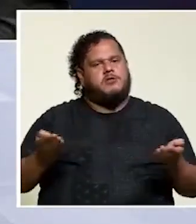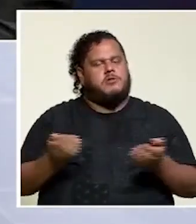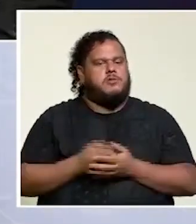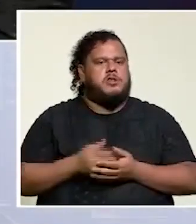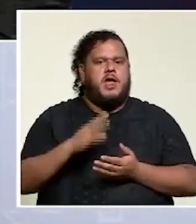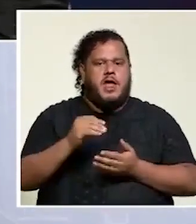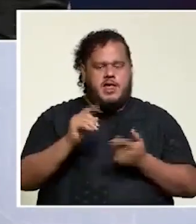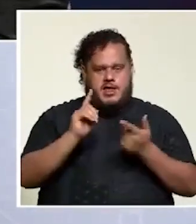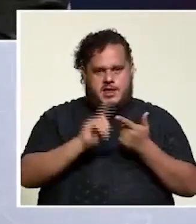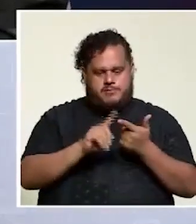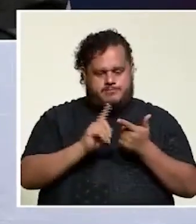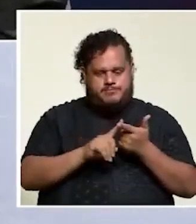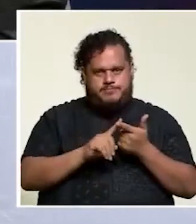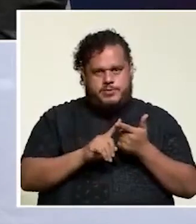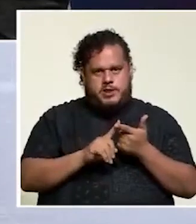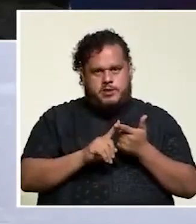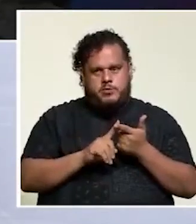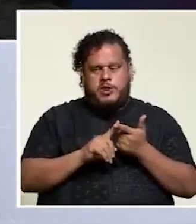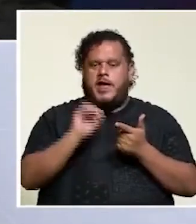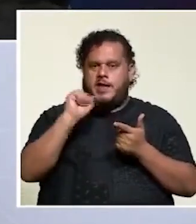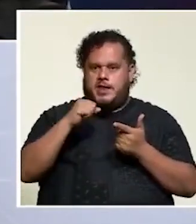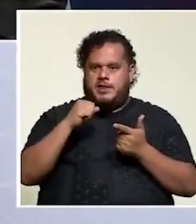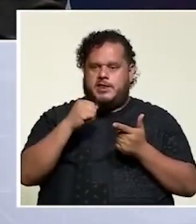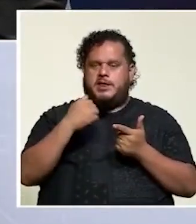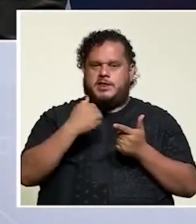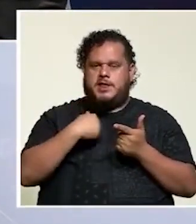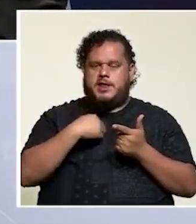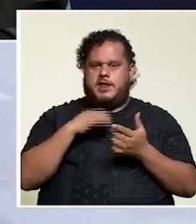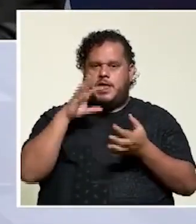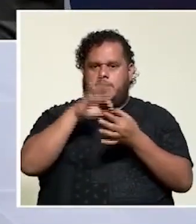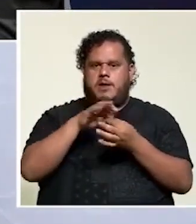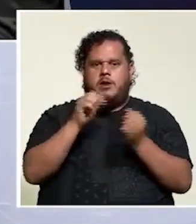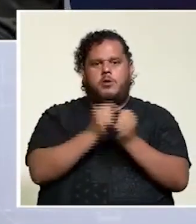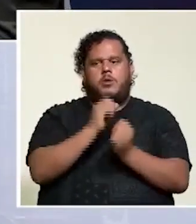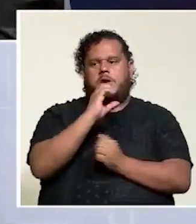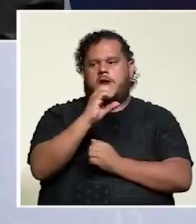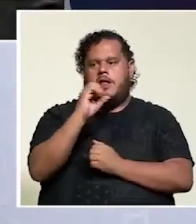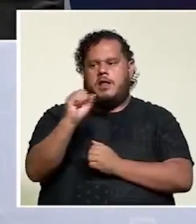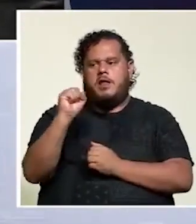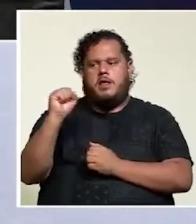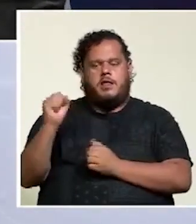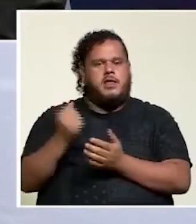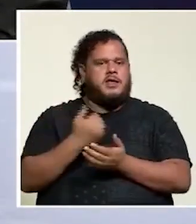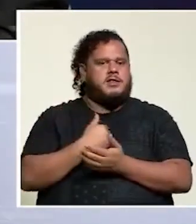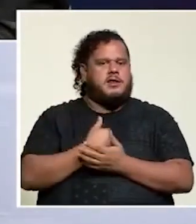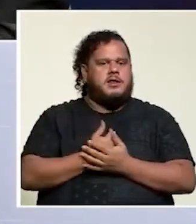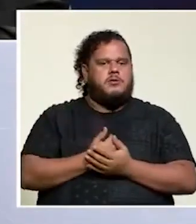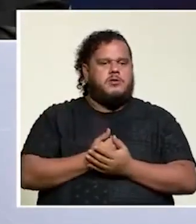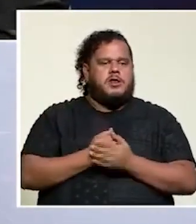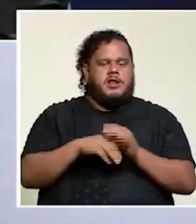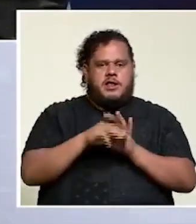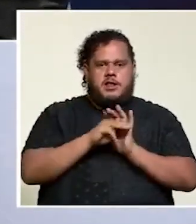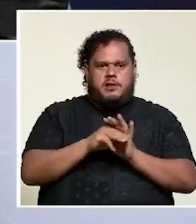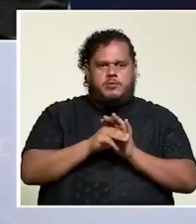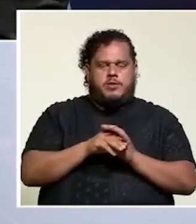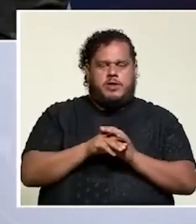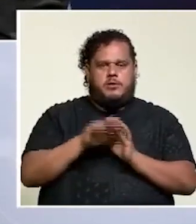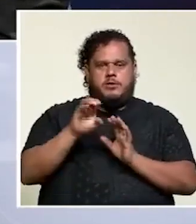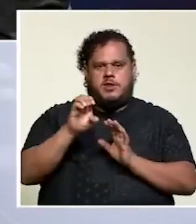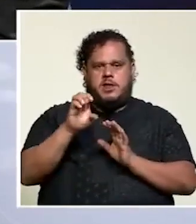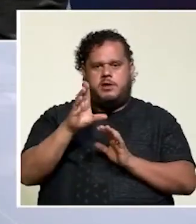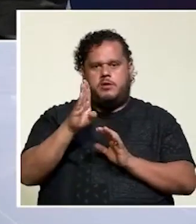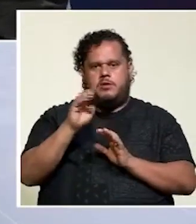Y la otra, que sí tiene que ver directamente con la Caja, es que tenemos el modelo de los